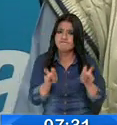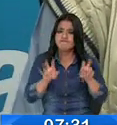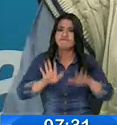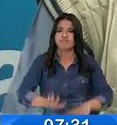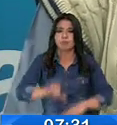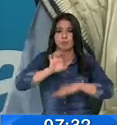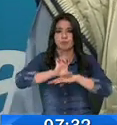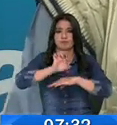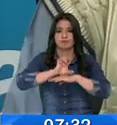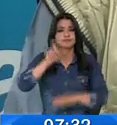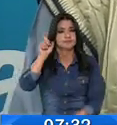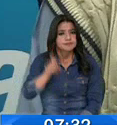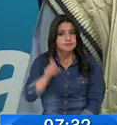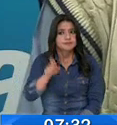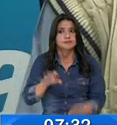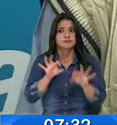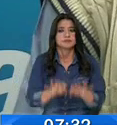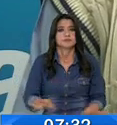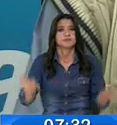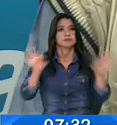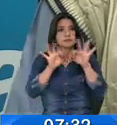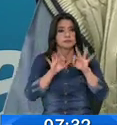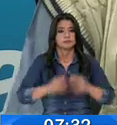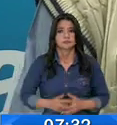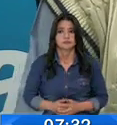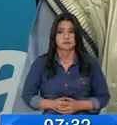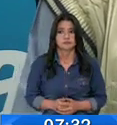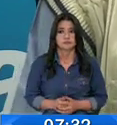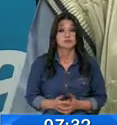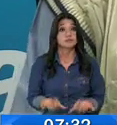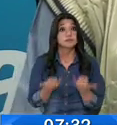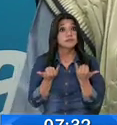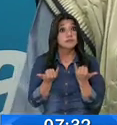color necesario fundamental actualizar